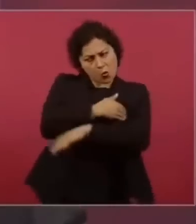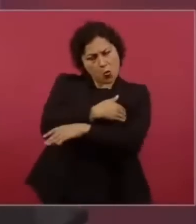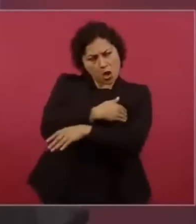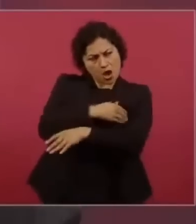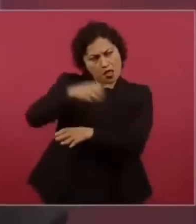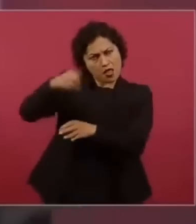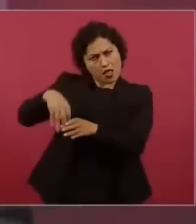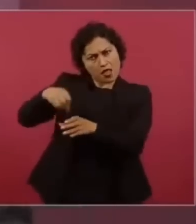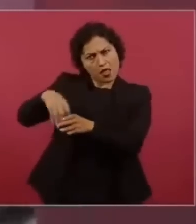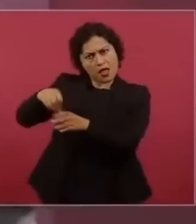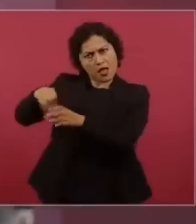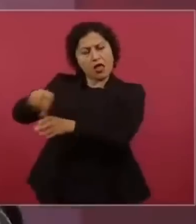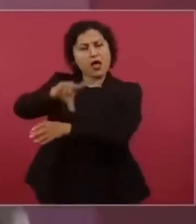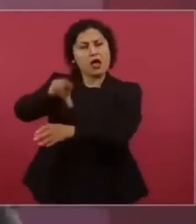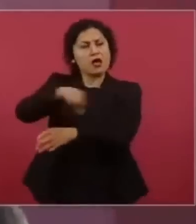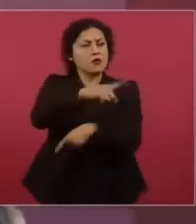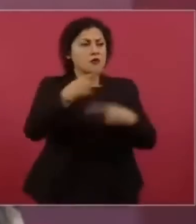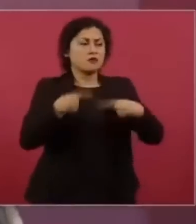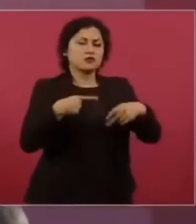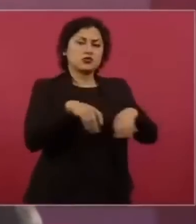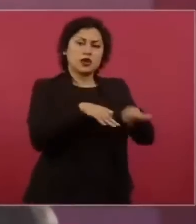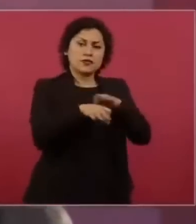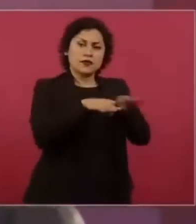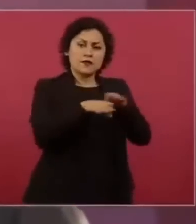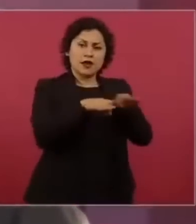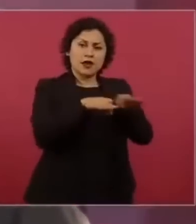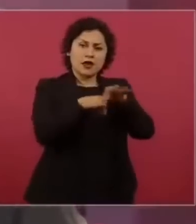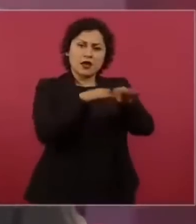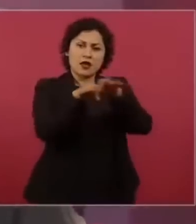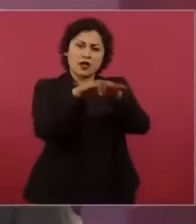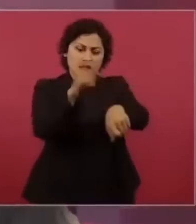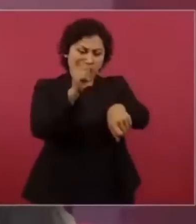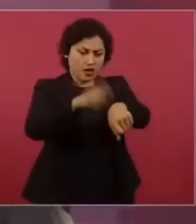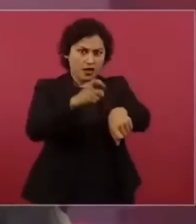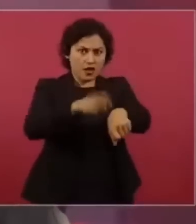no se jubile ni siquiera con su salario,